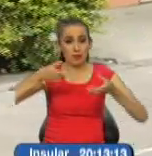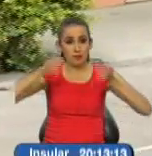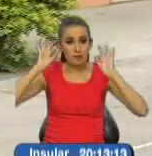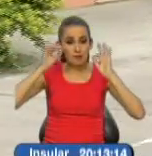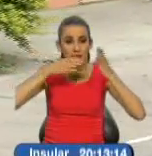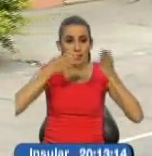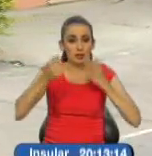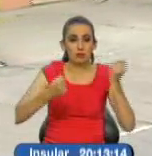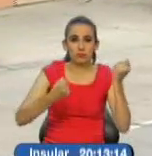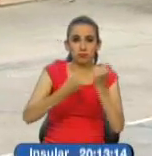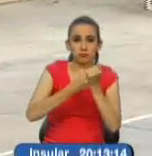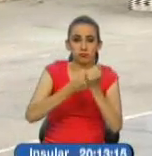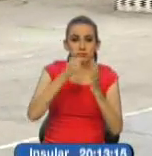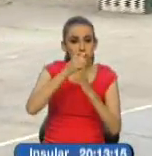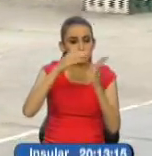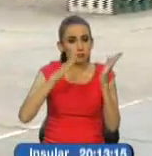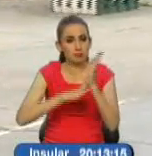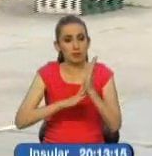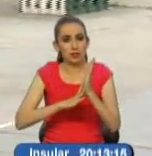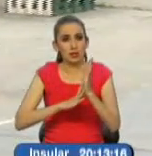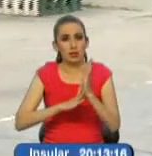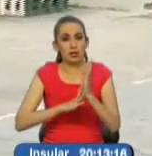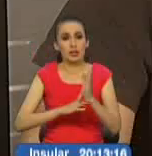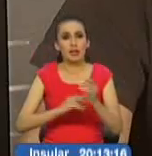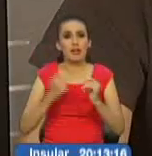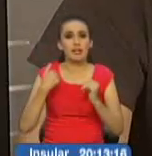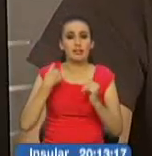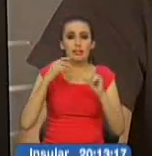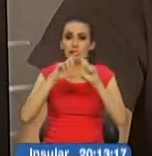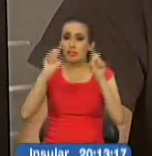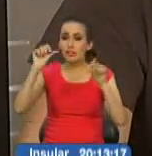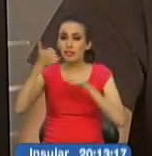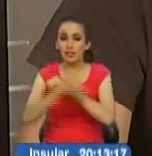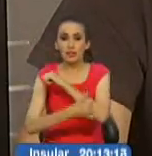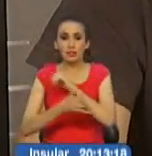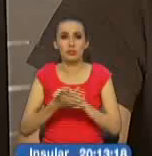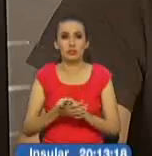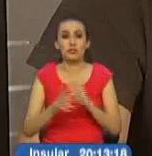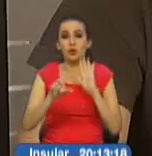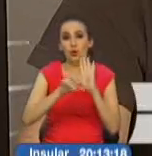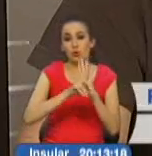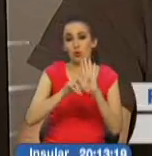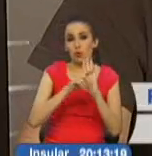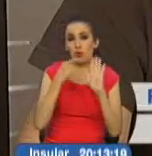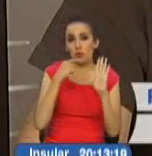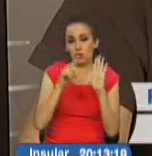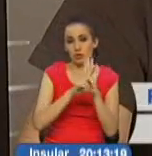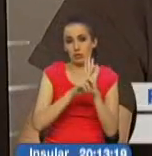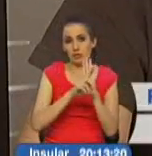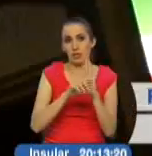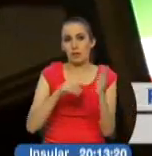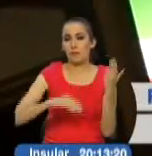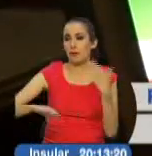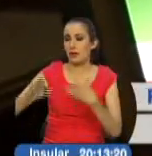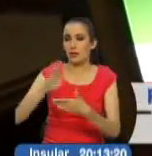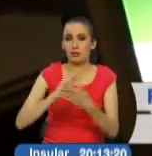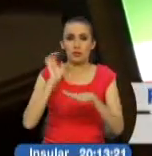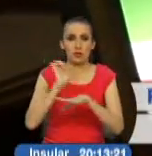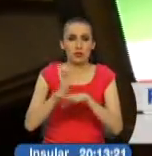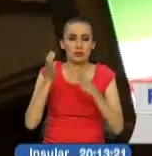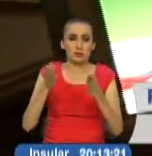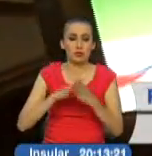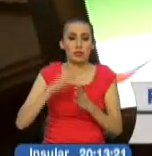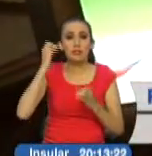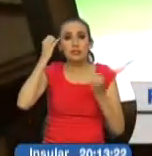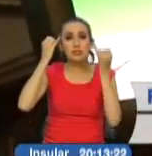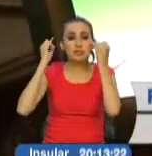se respaldó la propuesta del expresidente Rafael Correa. Una ley que, por otro lado, es beneficiosa para todos los ecuatorianos. Con esta